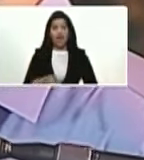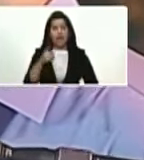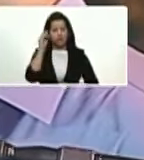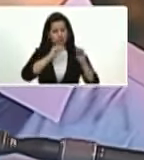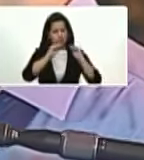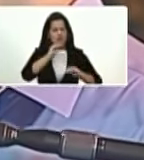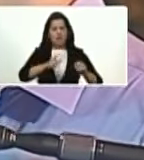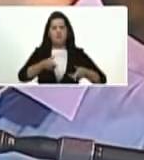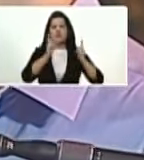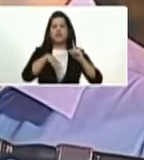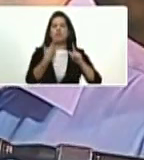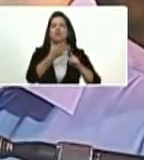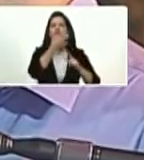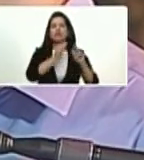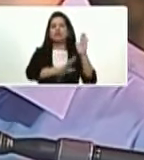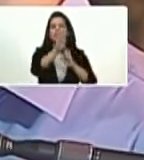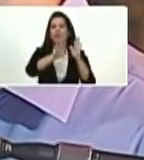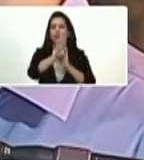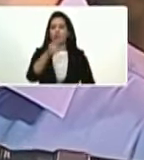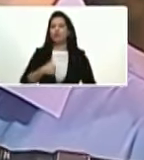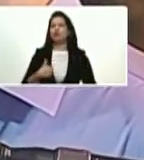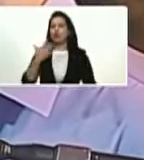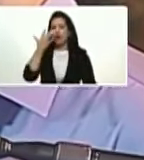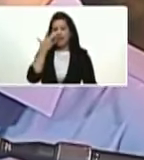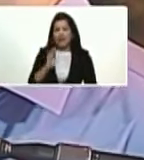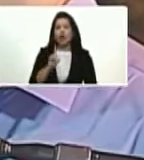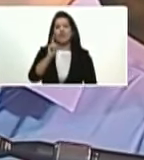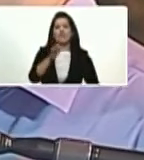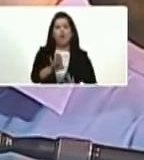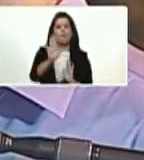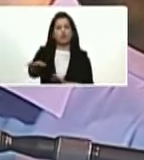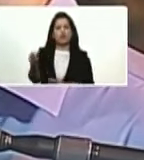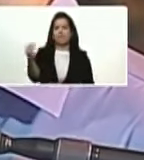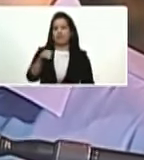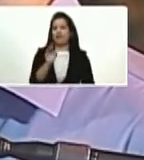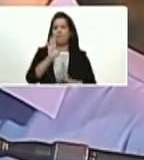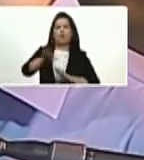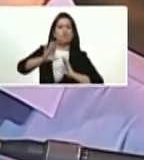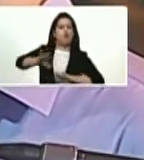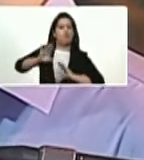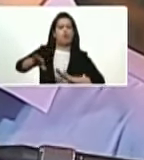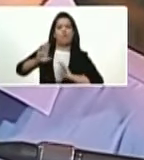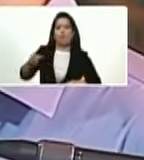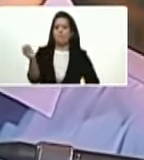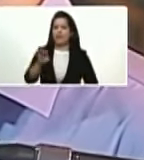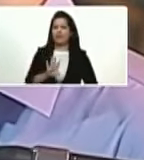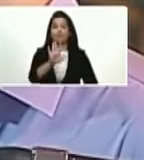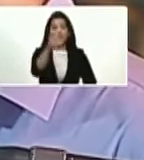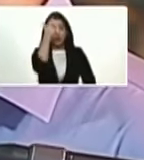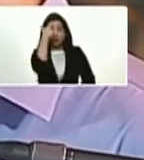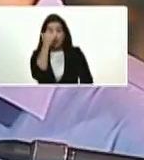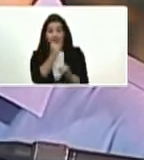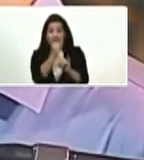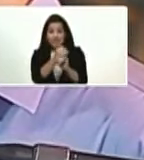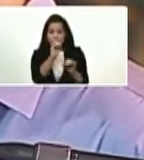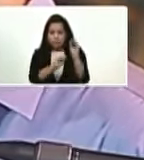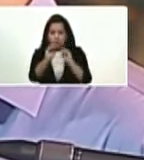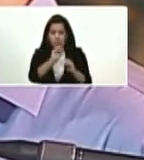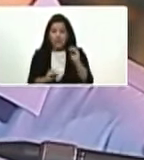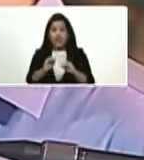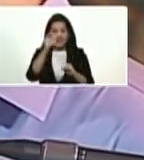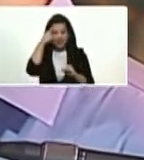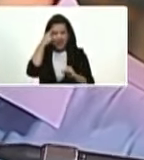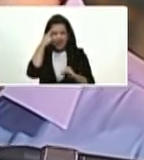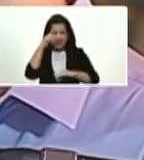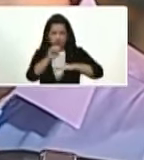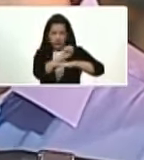desarrollar las aplicaciones. Toca apoyar más decididamente eso, porque si bien es cierto que la electrónica en su hardware es muy difícil de